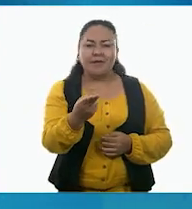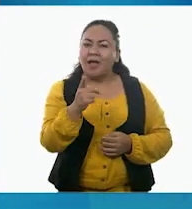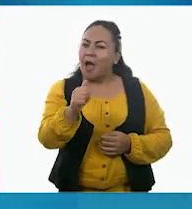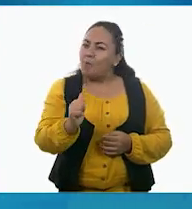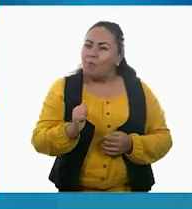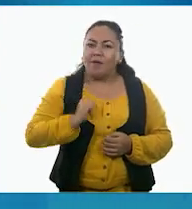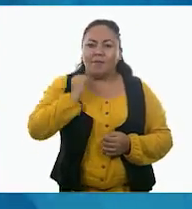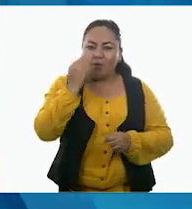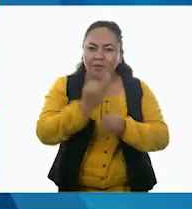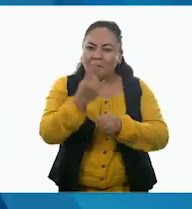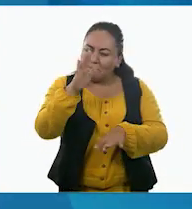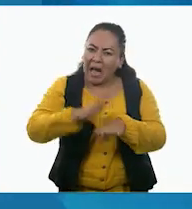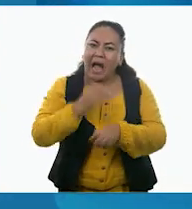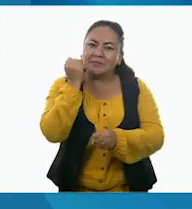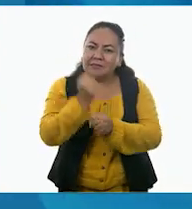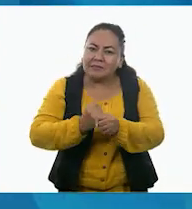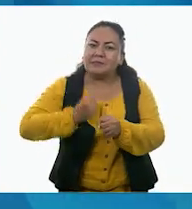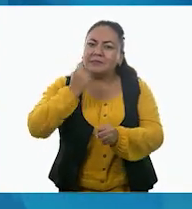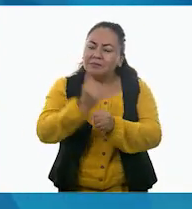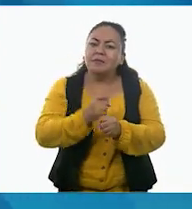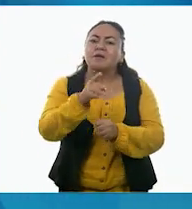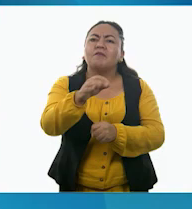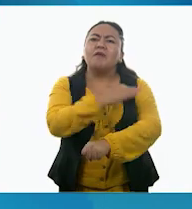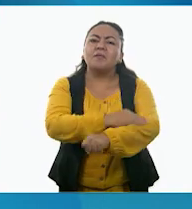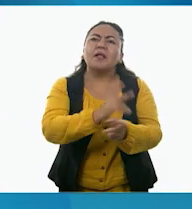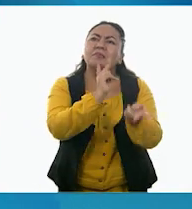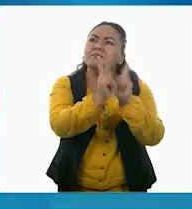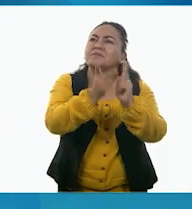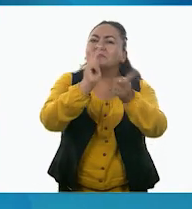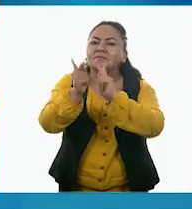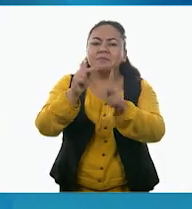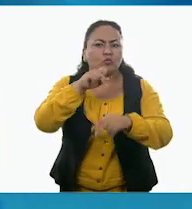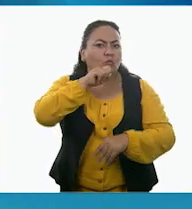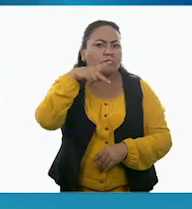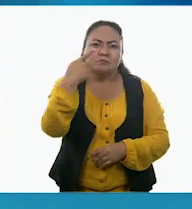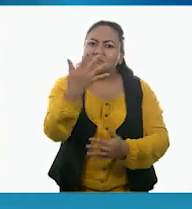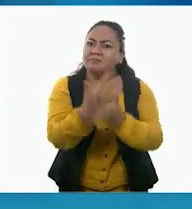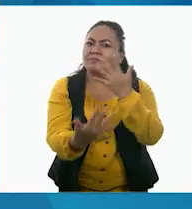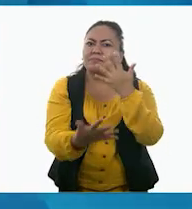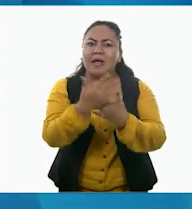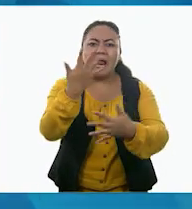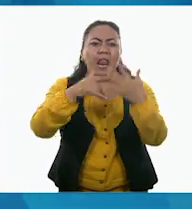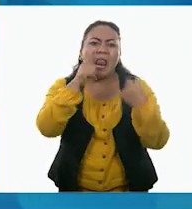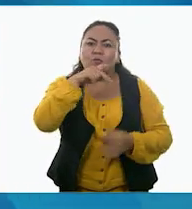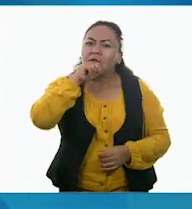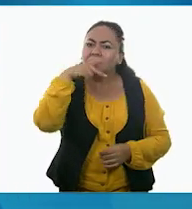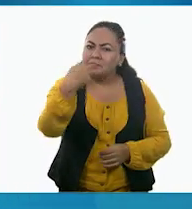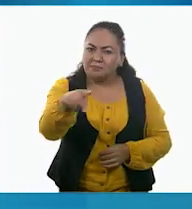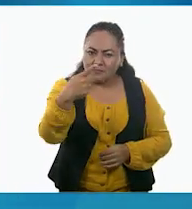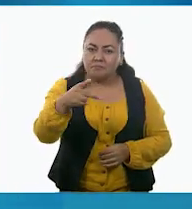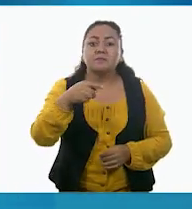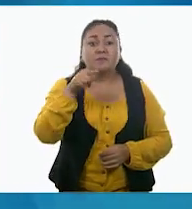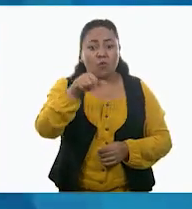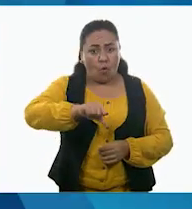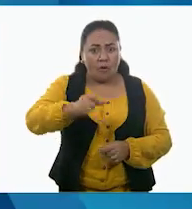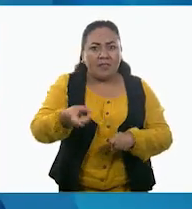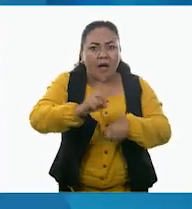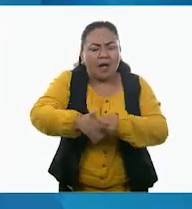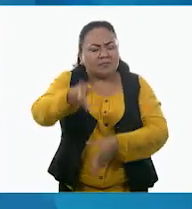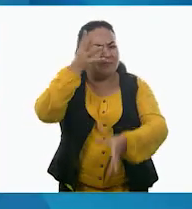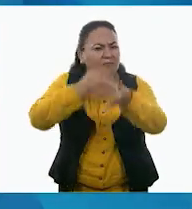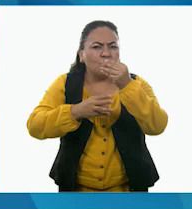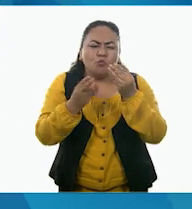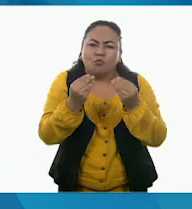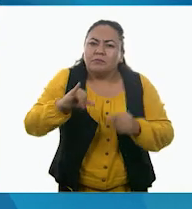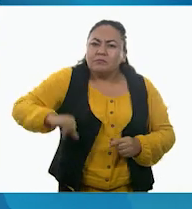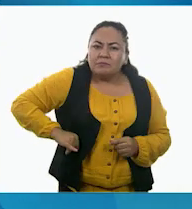Aprovecha este momento para practicarla y platica con tu familia en tu lengua. Hoy hemos aprendido muchas cosas